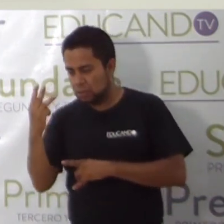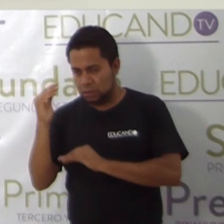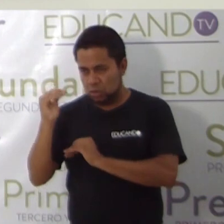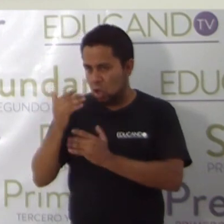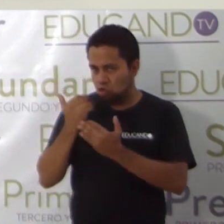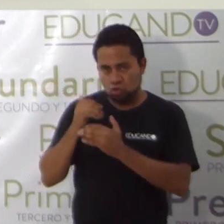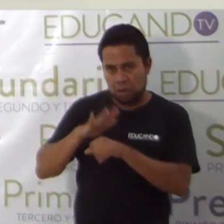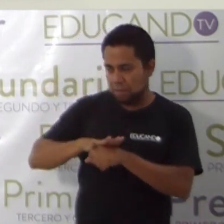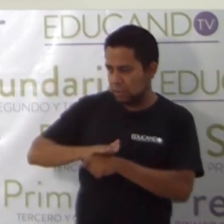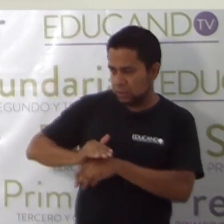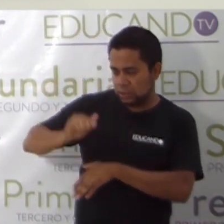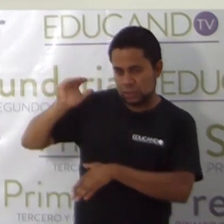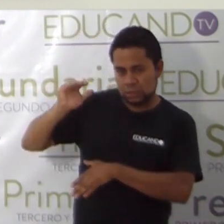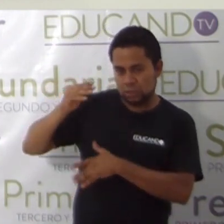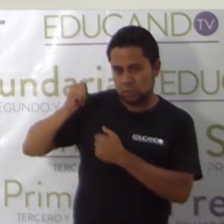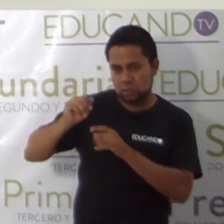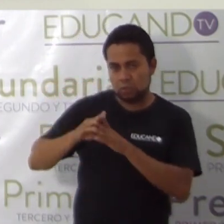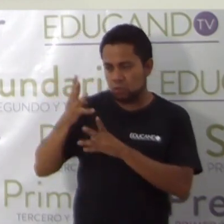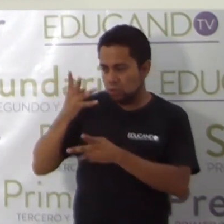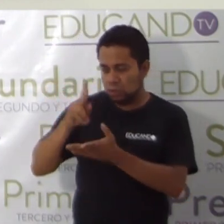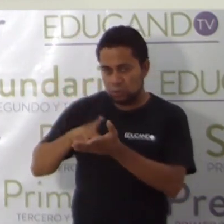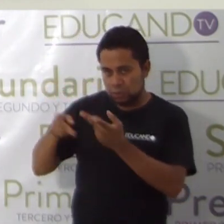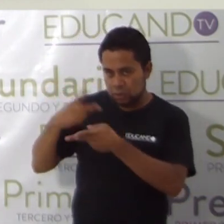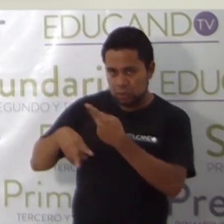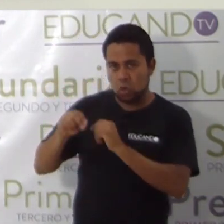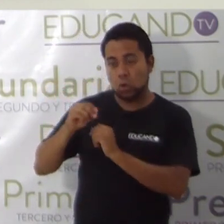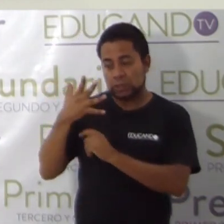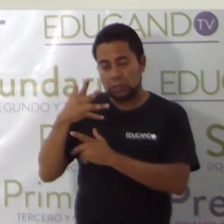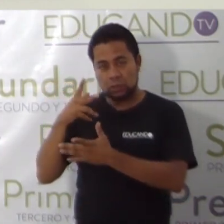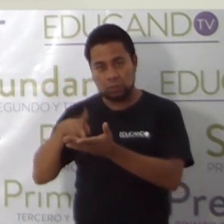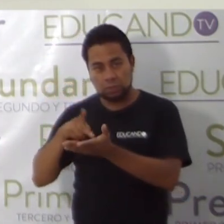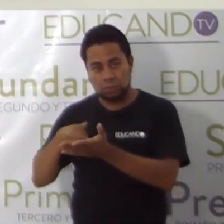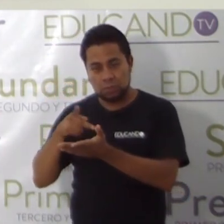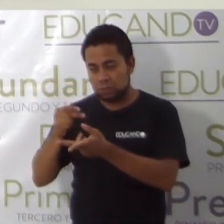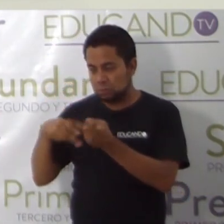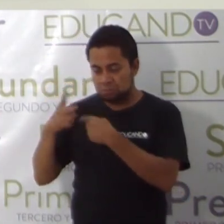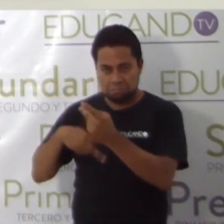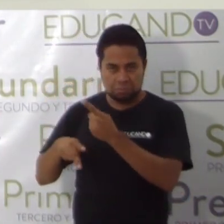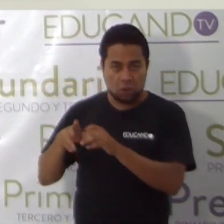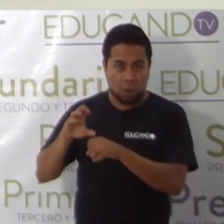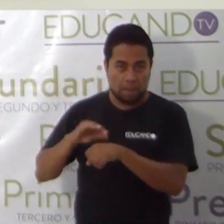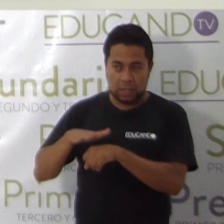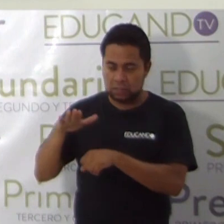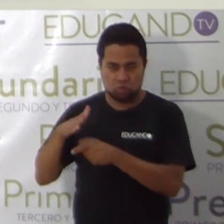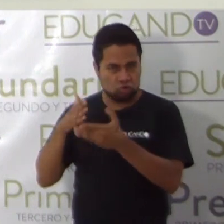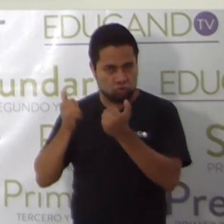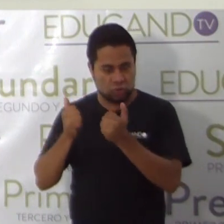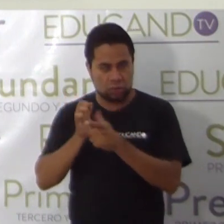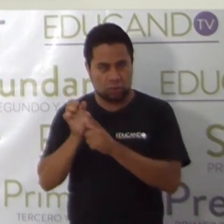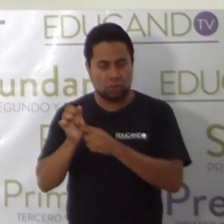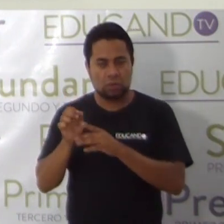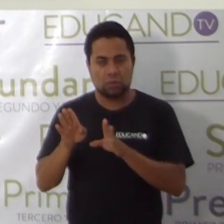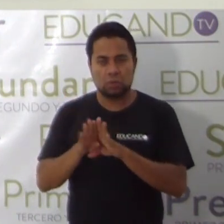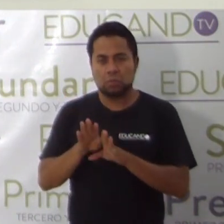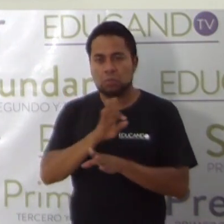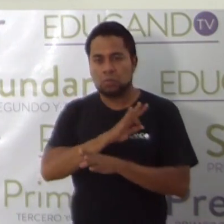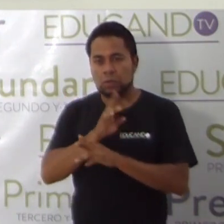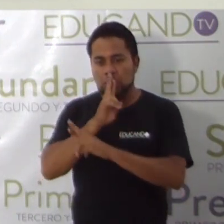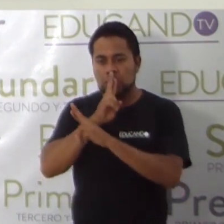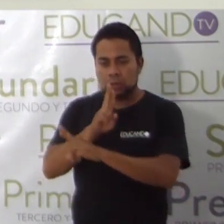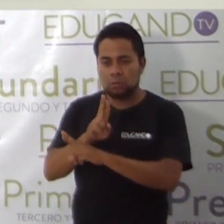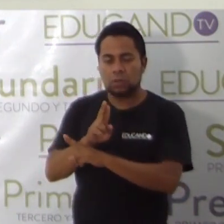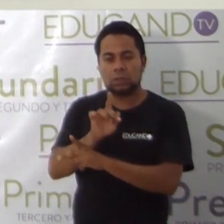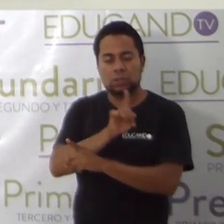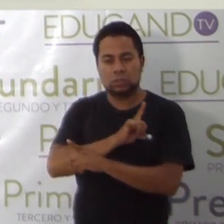más, ¿sí? Nadie faltó 4 veces ni 5 veces, ¿sí? Ni más. Entonces, vamos a colocar todos los posibles resultados